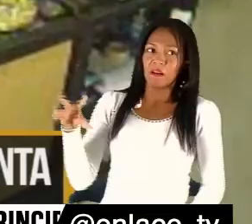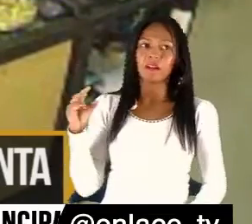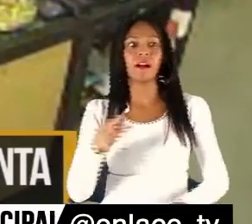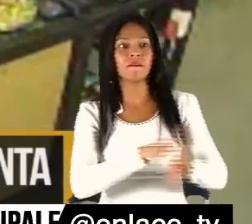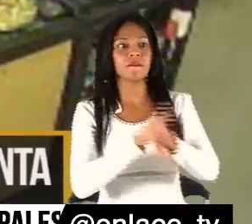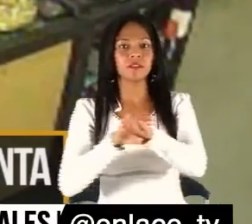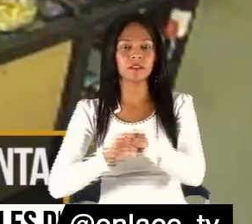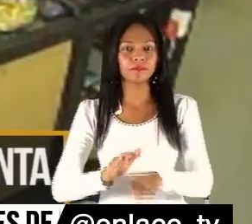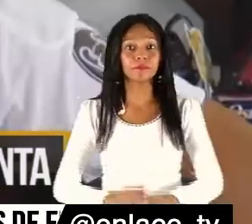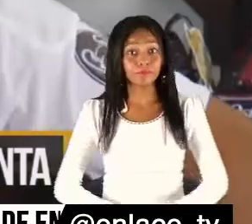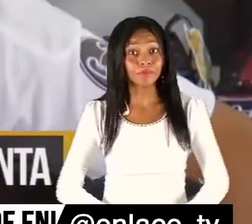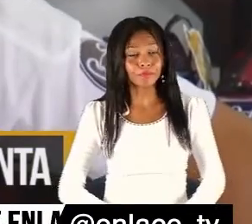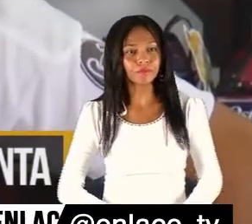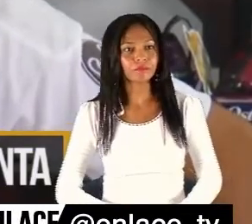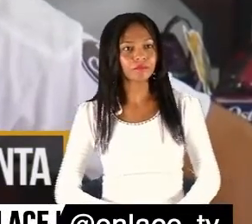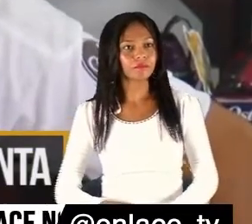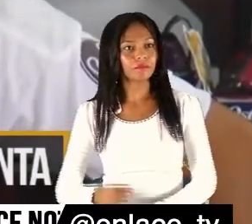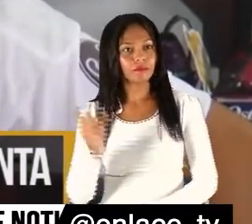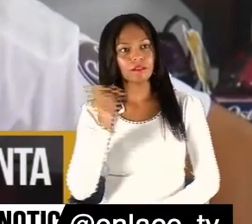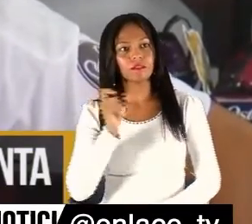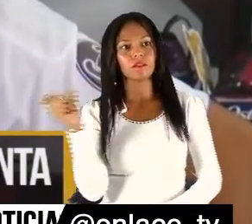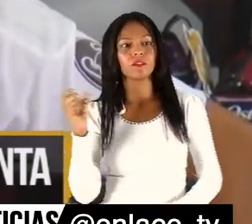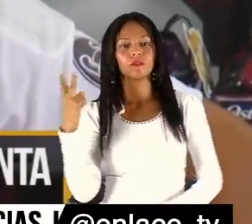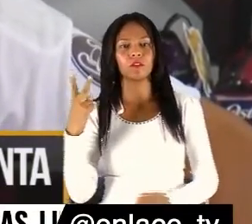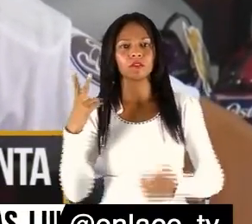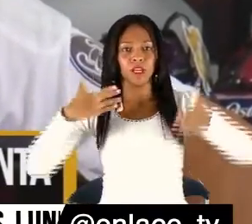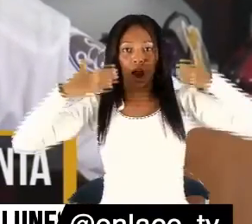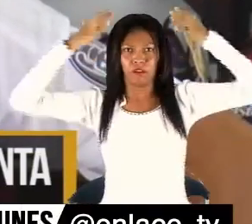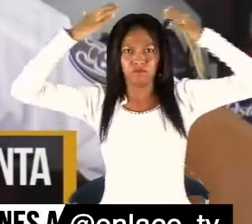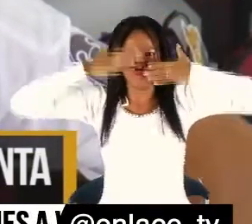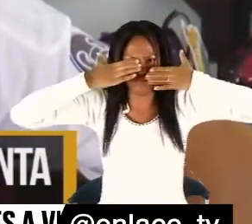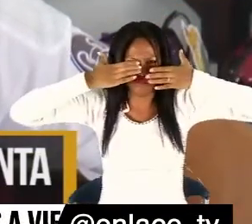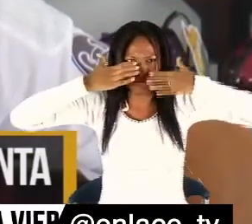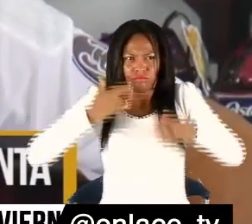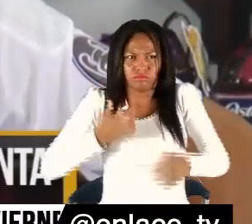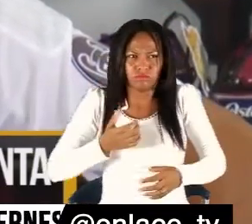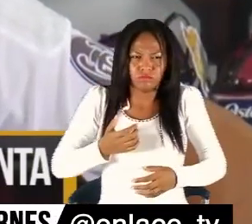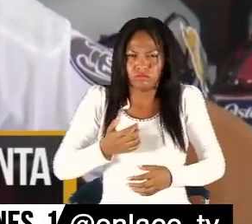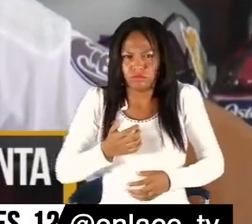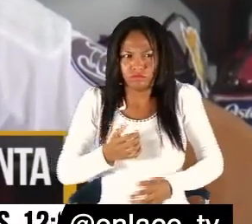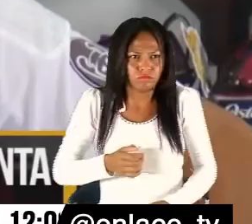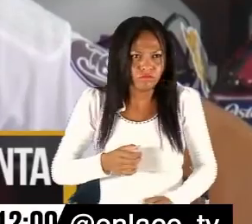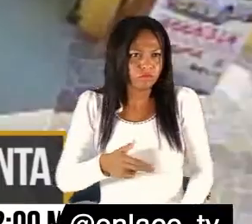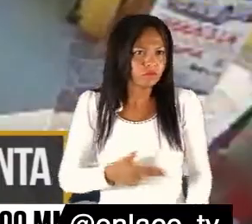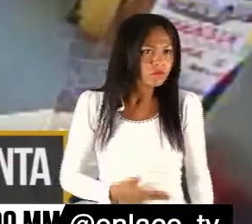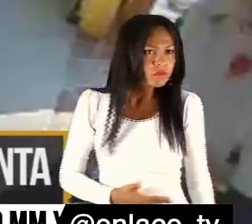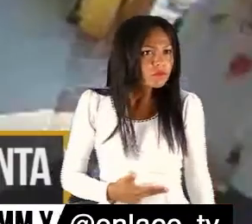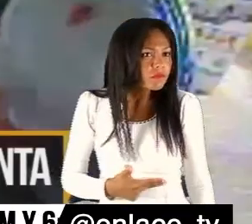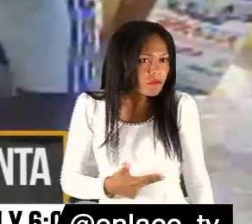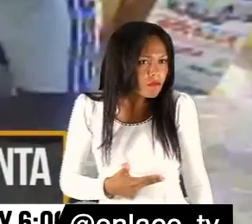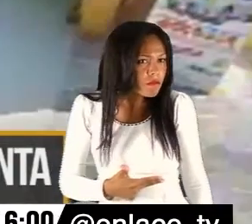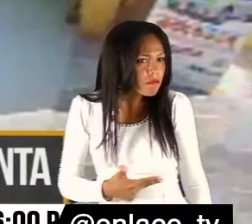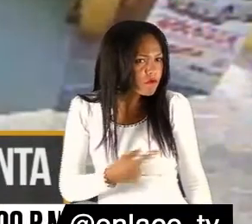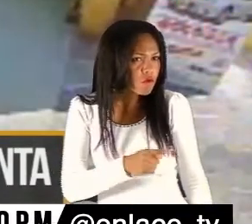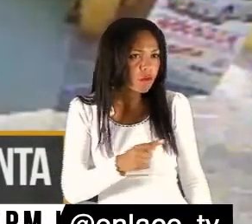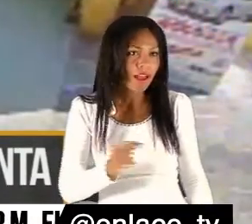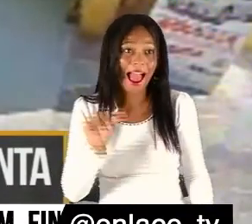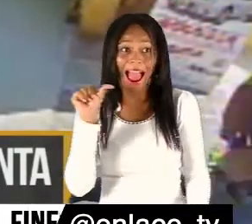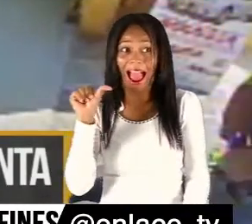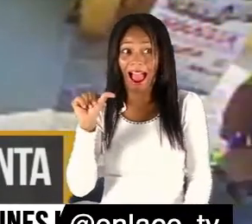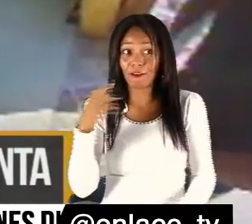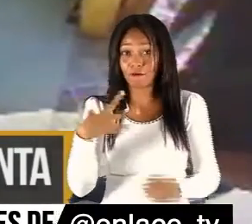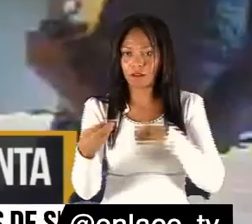comercial. El modo operandi fue que llegaron dos personas con casco y redujeron a la persona que teníamos en la parte de afuera, una